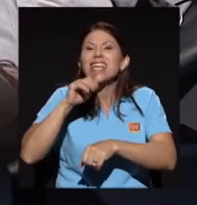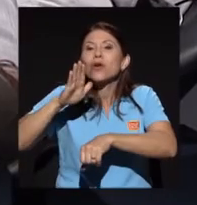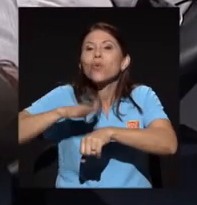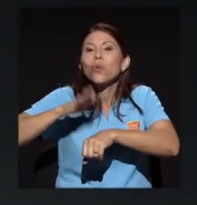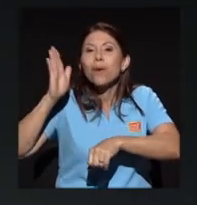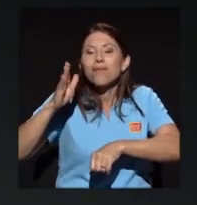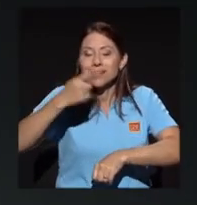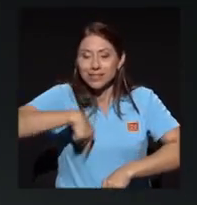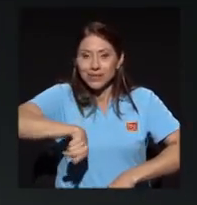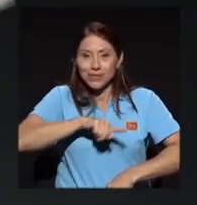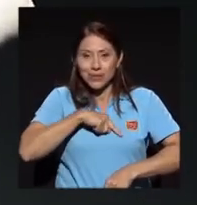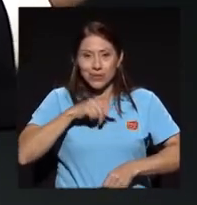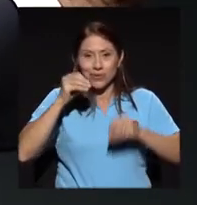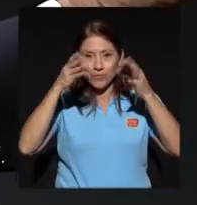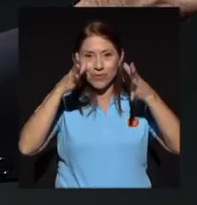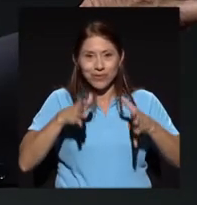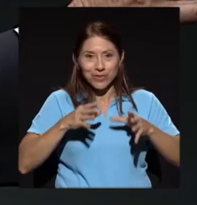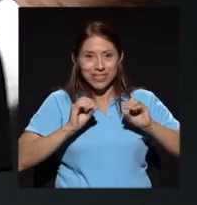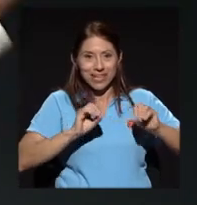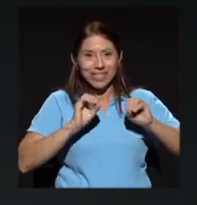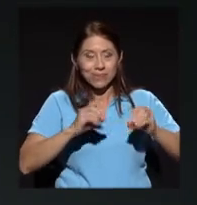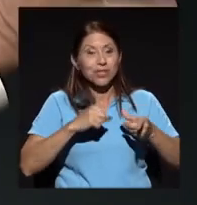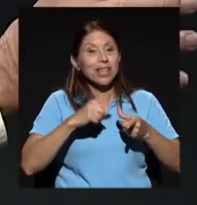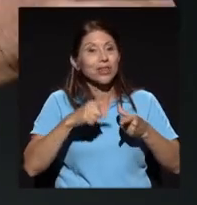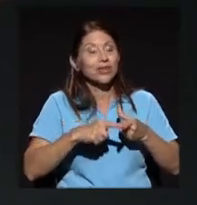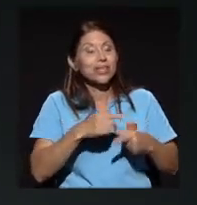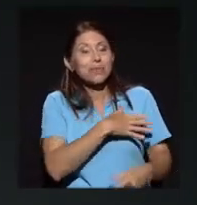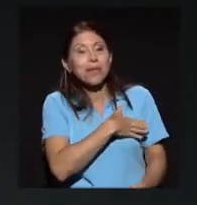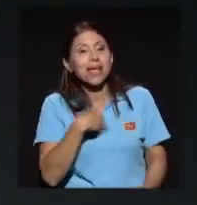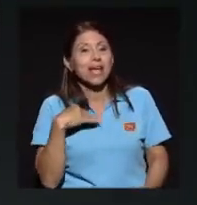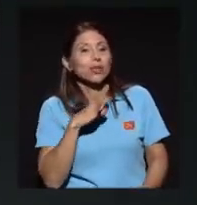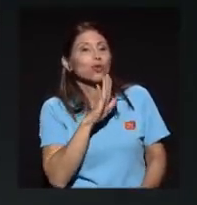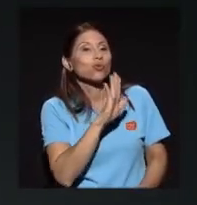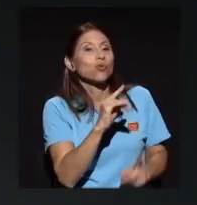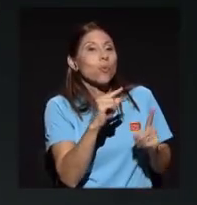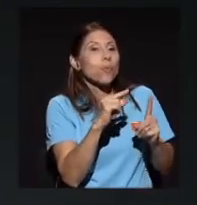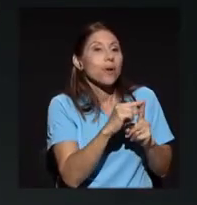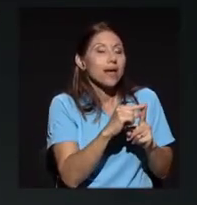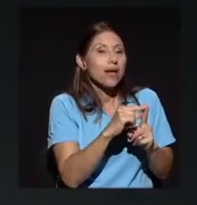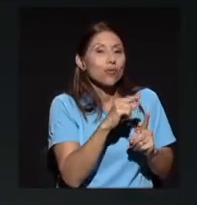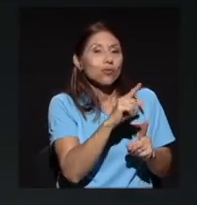dimos. Entonces, me encantó su verbo, enamorar a los estudiantes